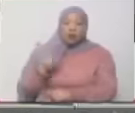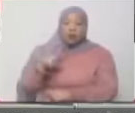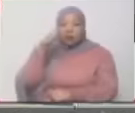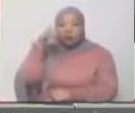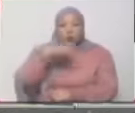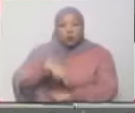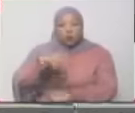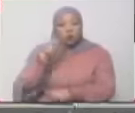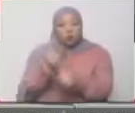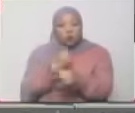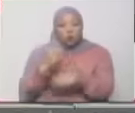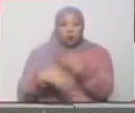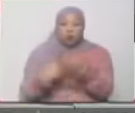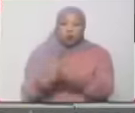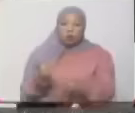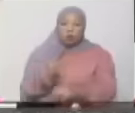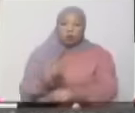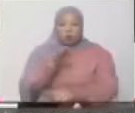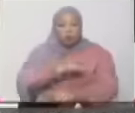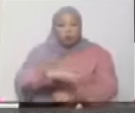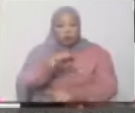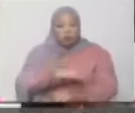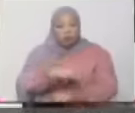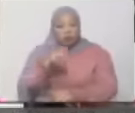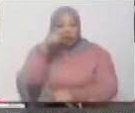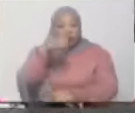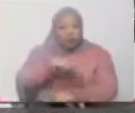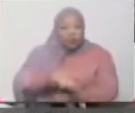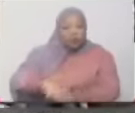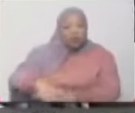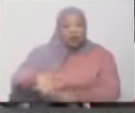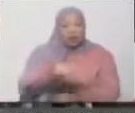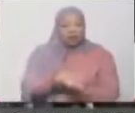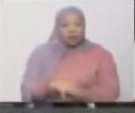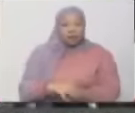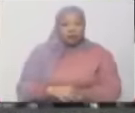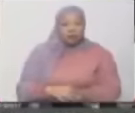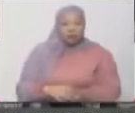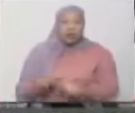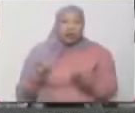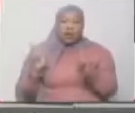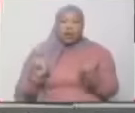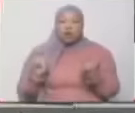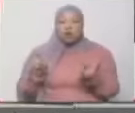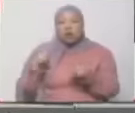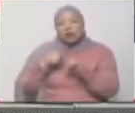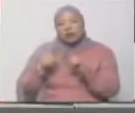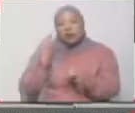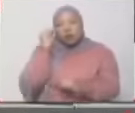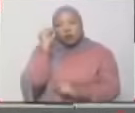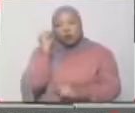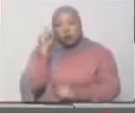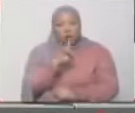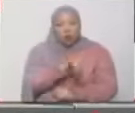para construir el socialismo en lo territorial. Es un nuevo paradigma de